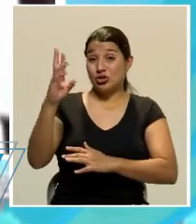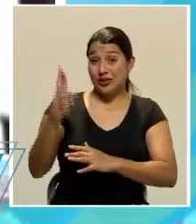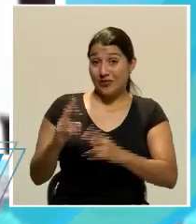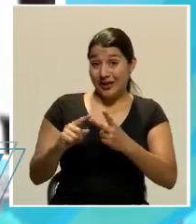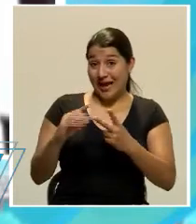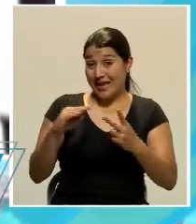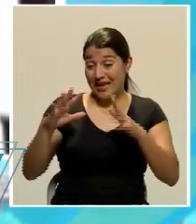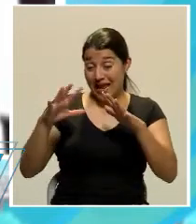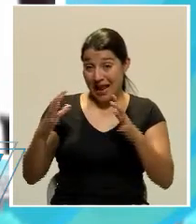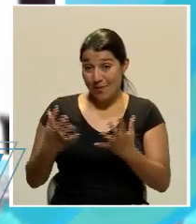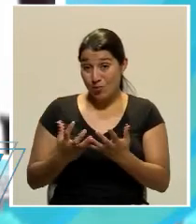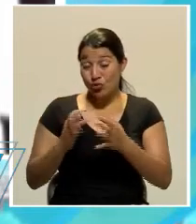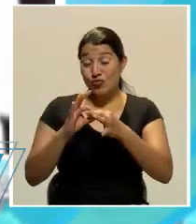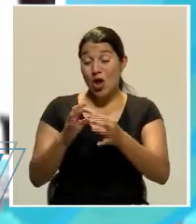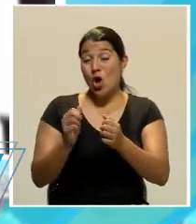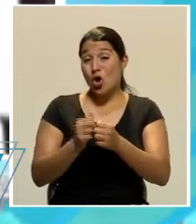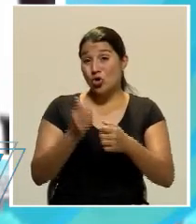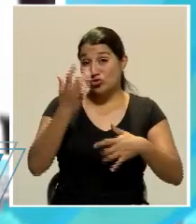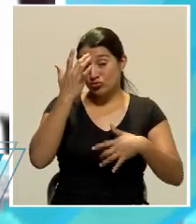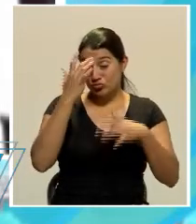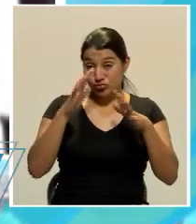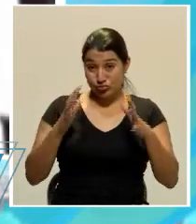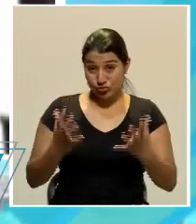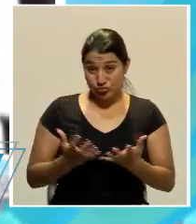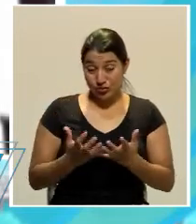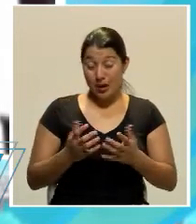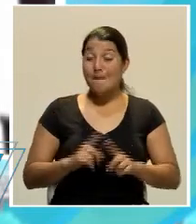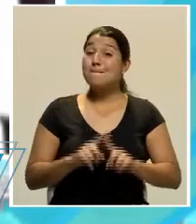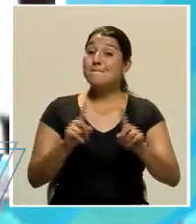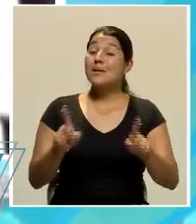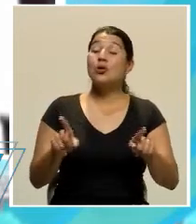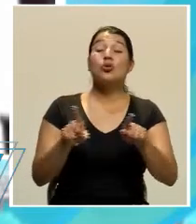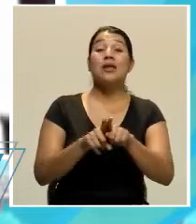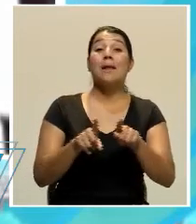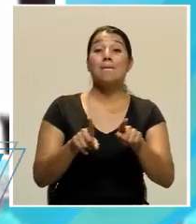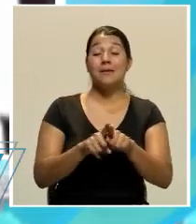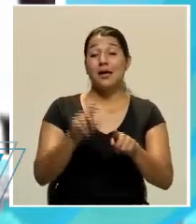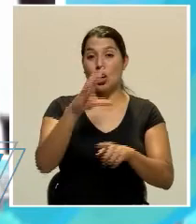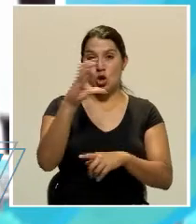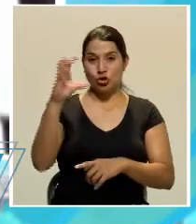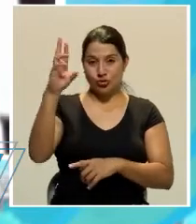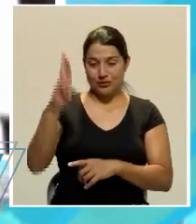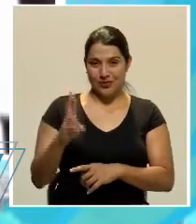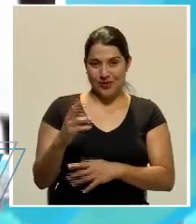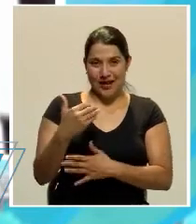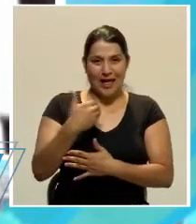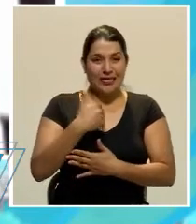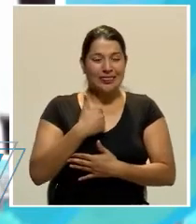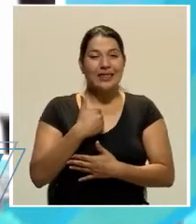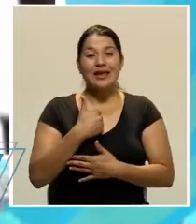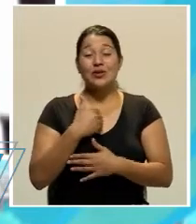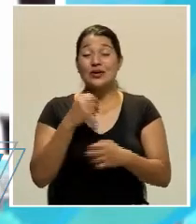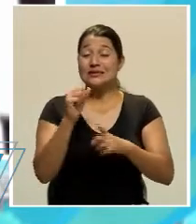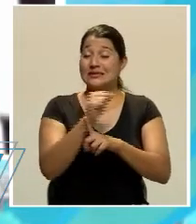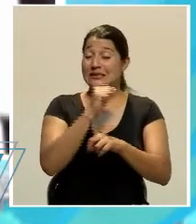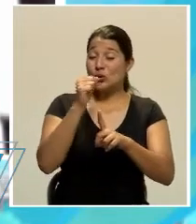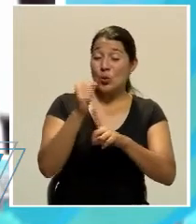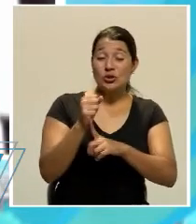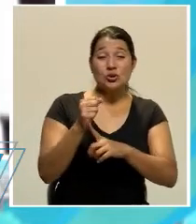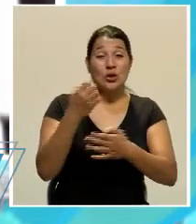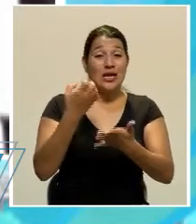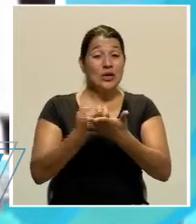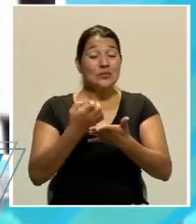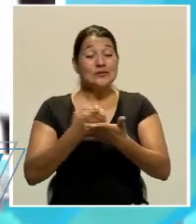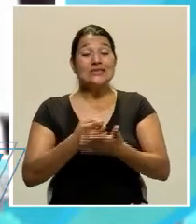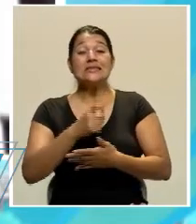entero con la crisis sanitaria. Pero además porque Costa Rica tiene una coyuntura económica de